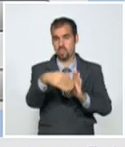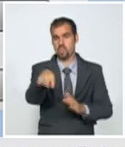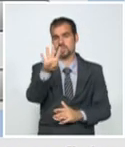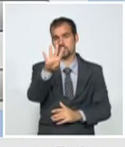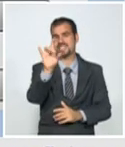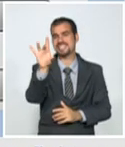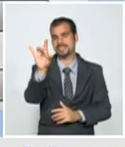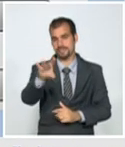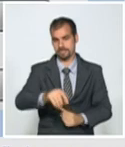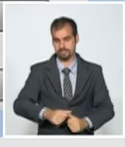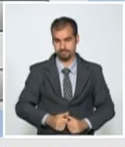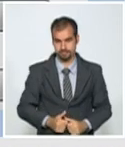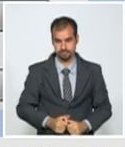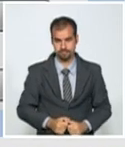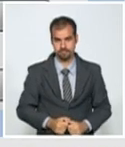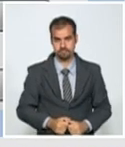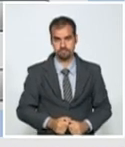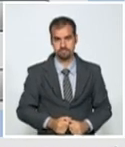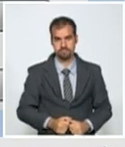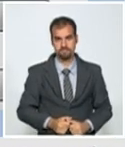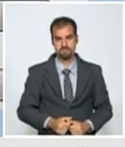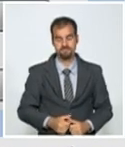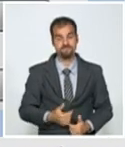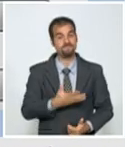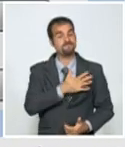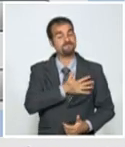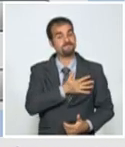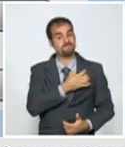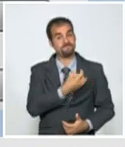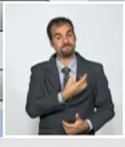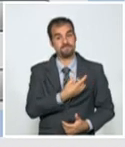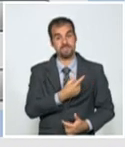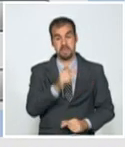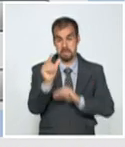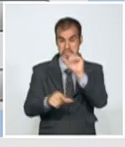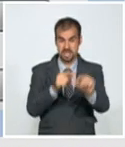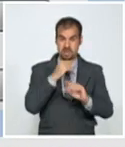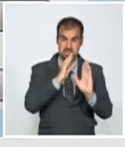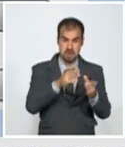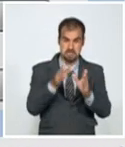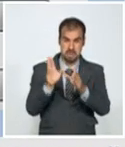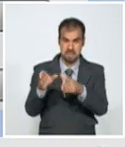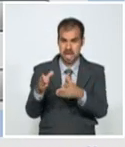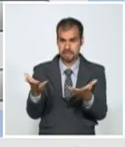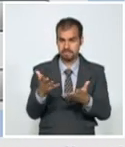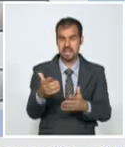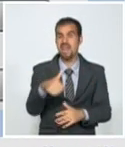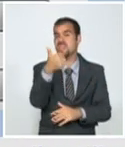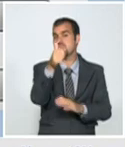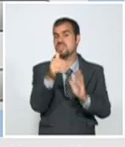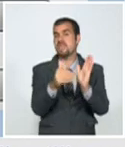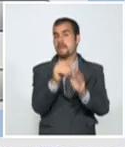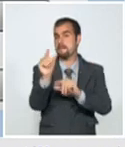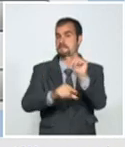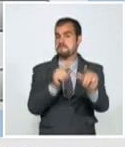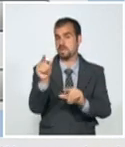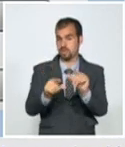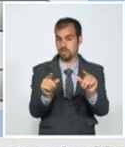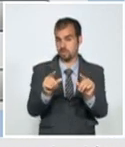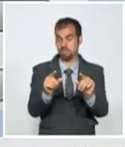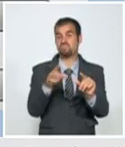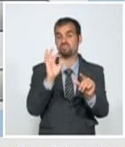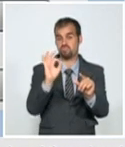21.525.415 y lamentablemente perdieron la vida ayer más de 10.000 personas en el mundo con